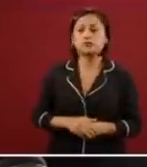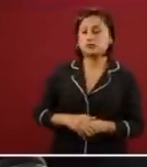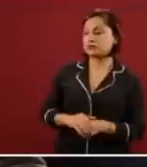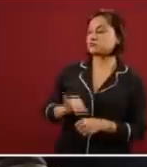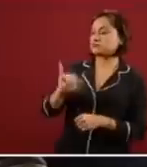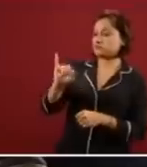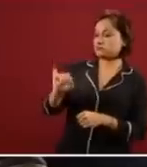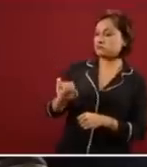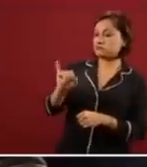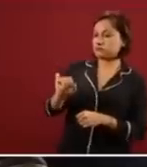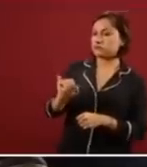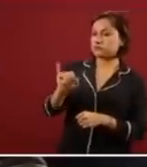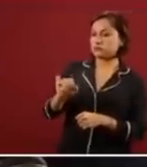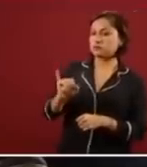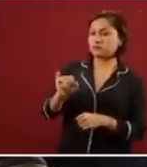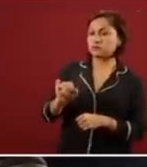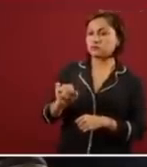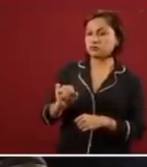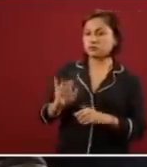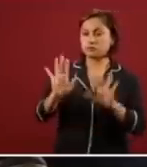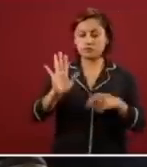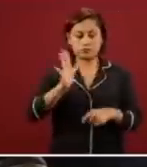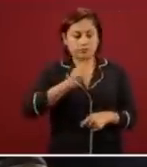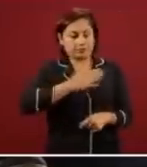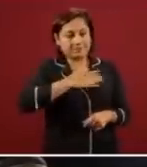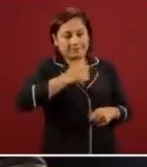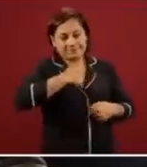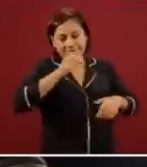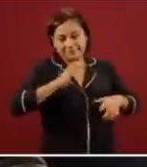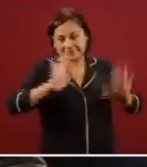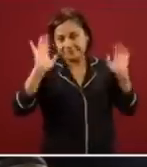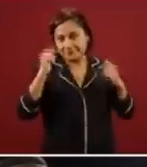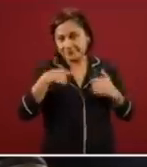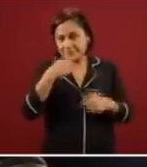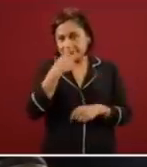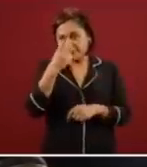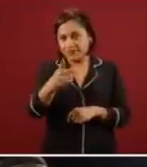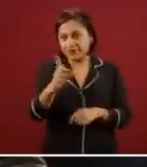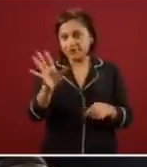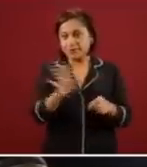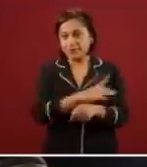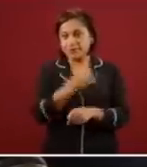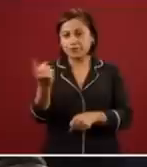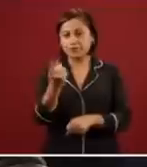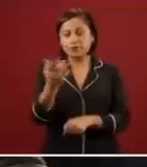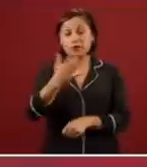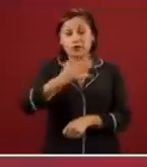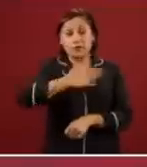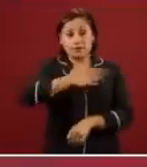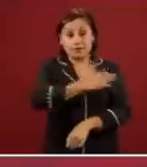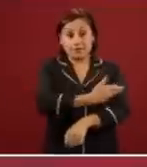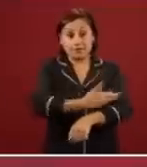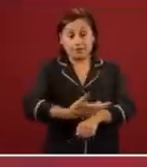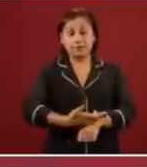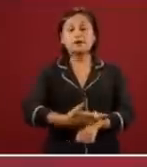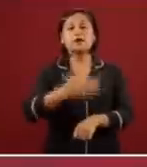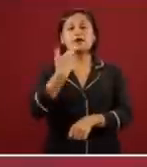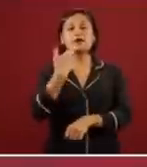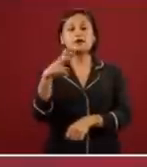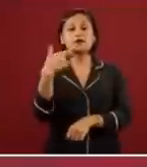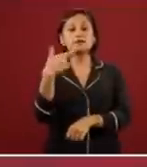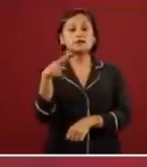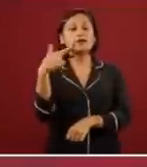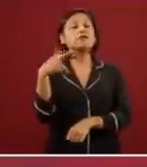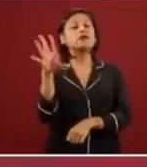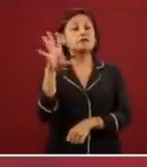Sí. Pero bueno, lo digo porque mi padre, mi familia tenía un restaurante y